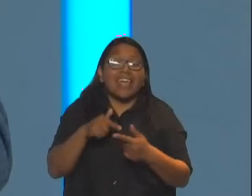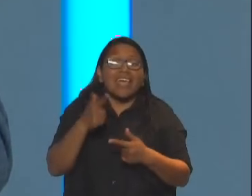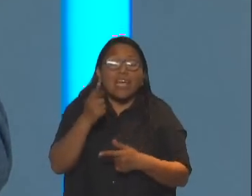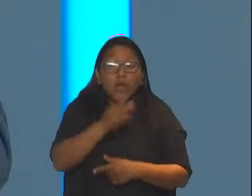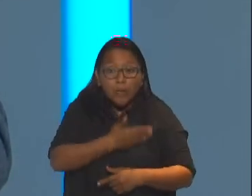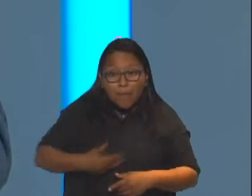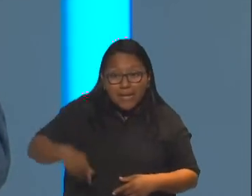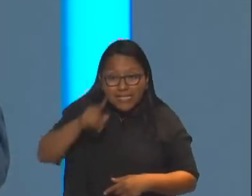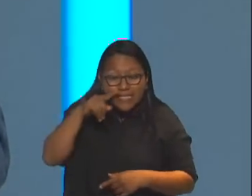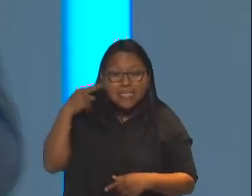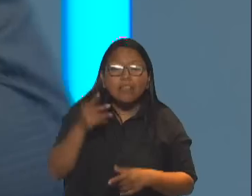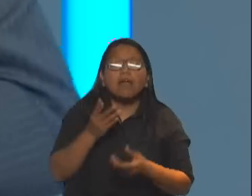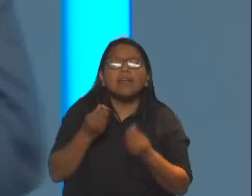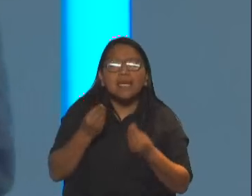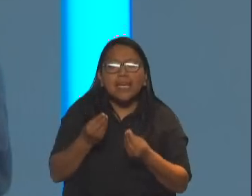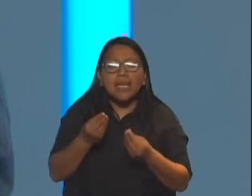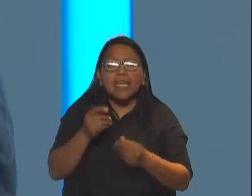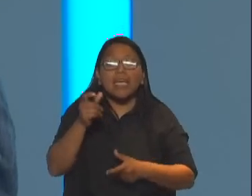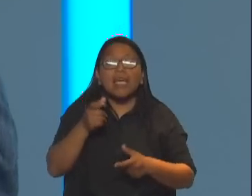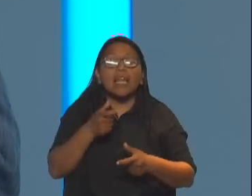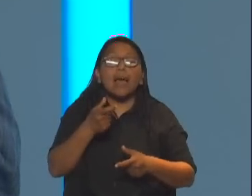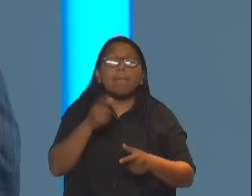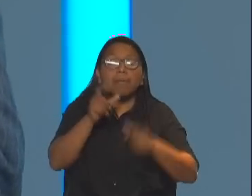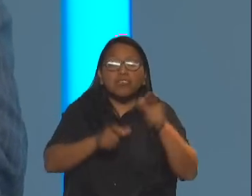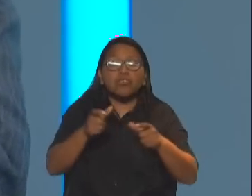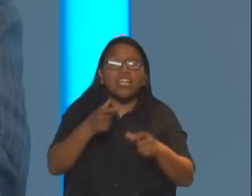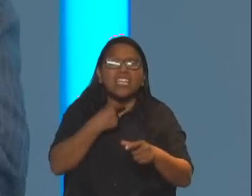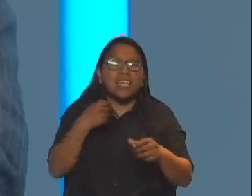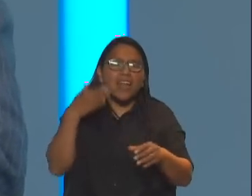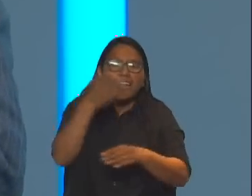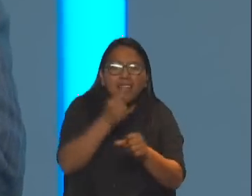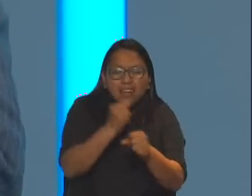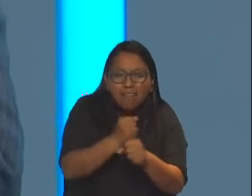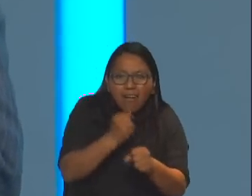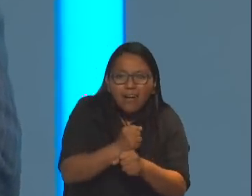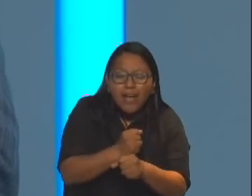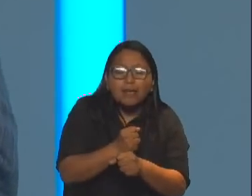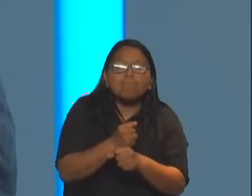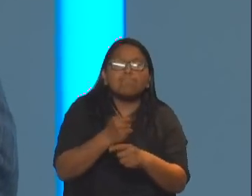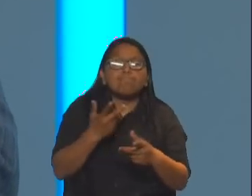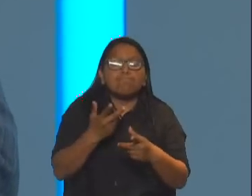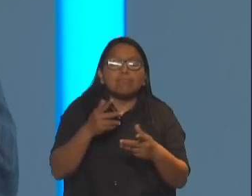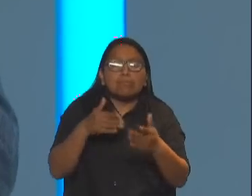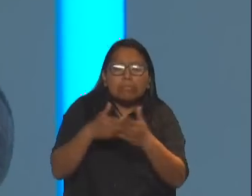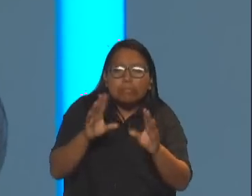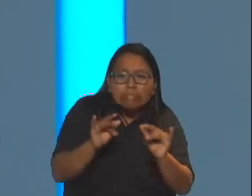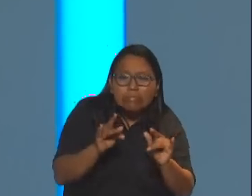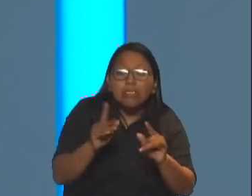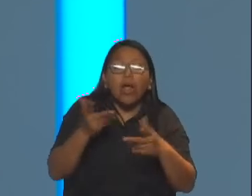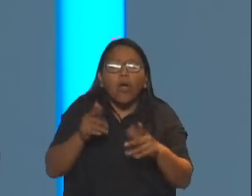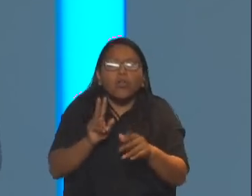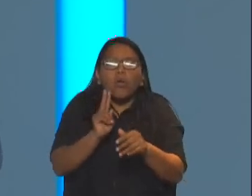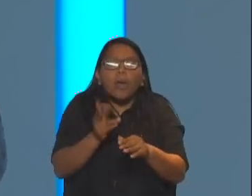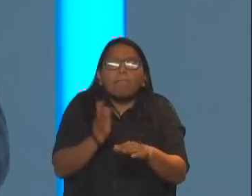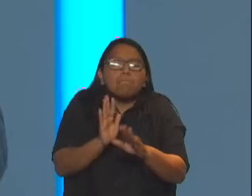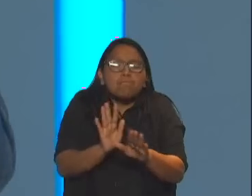fue impedir que la gente que quiera ir a trabajar tenga un problema porque paga el problema de transporte antes durante después evitar la